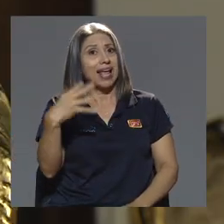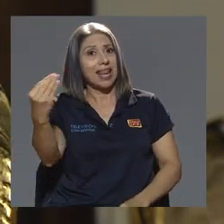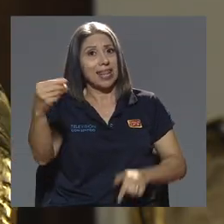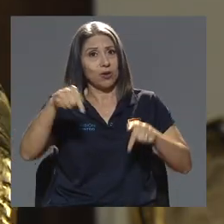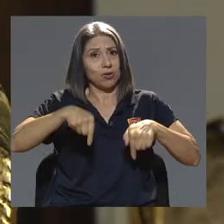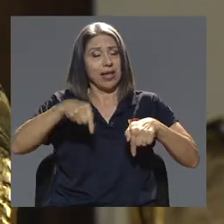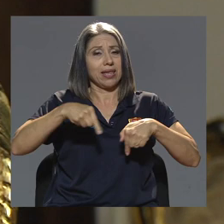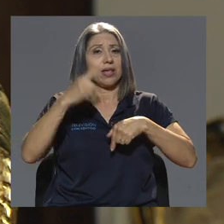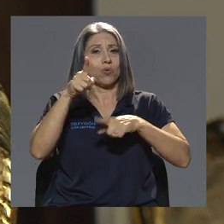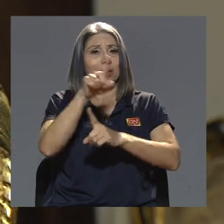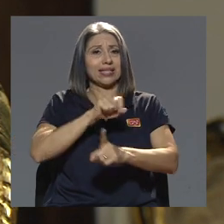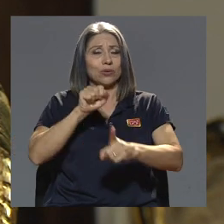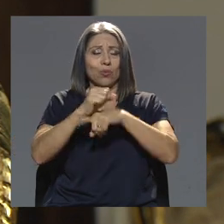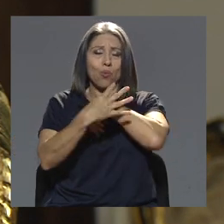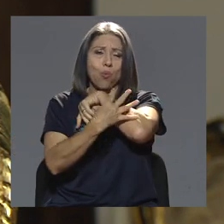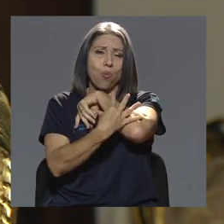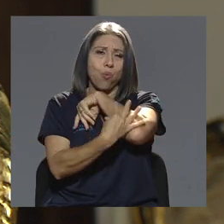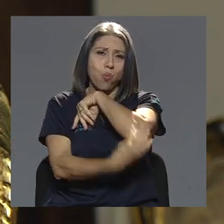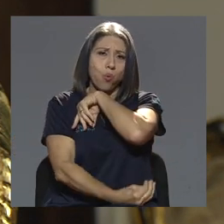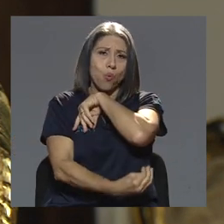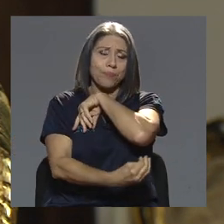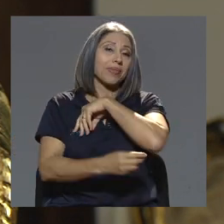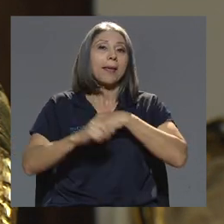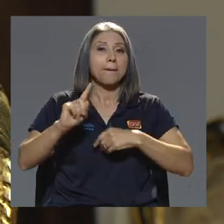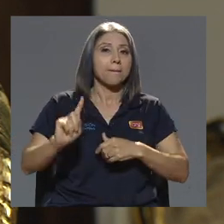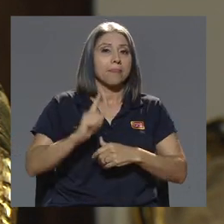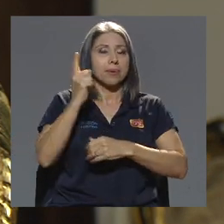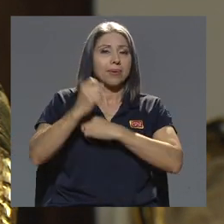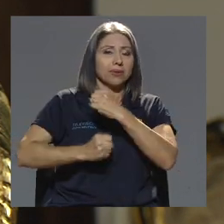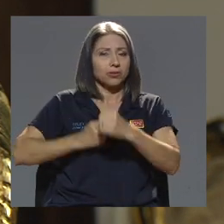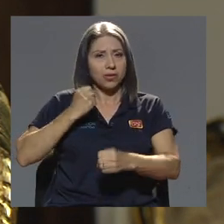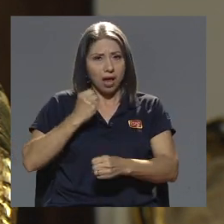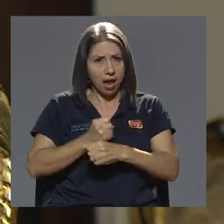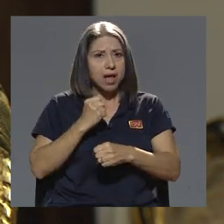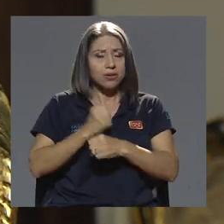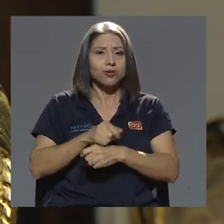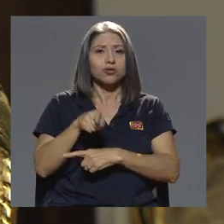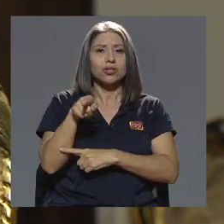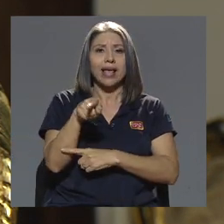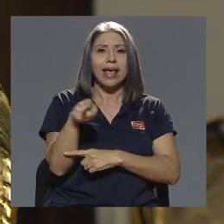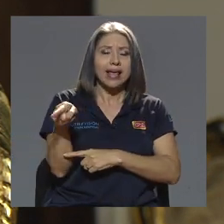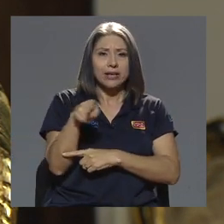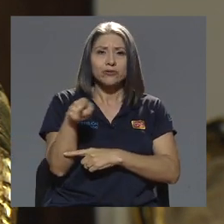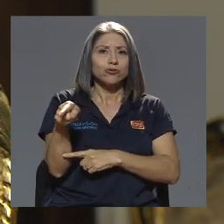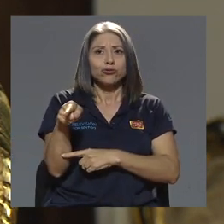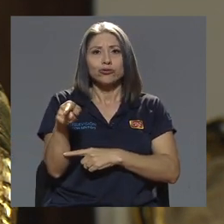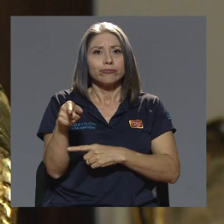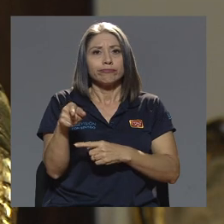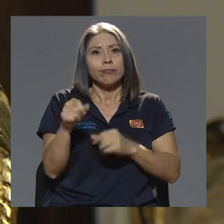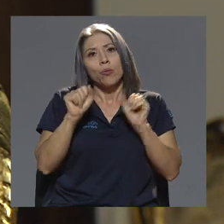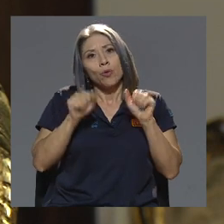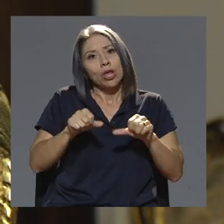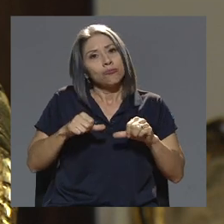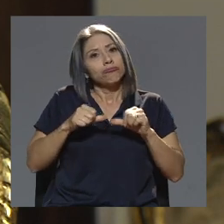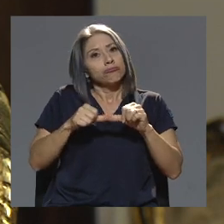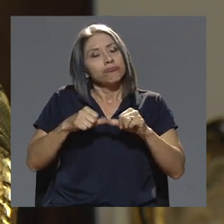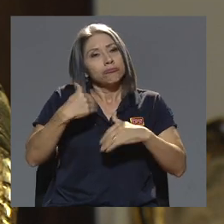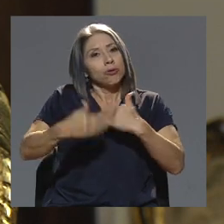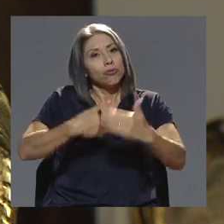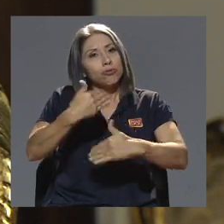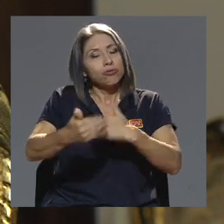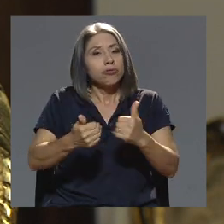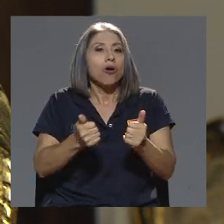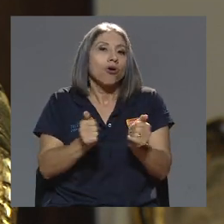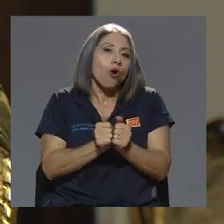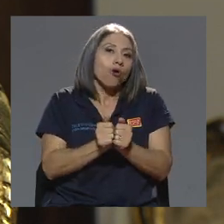grande, al punto que durante los primeros años prácticamente se mantuvieron a base del empeño de las alhajas